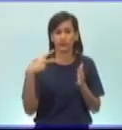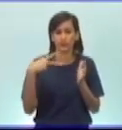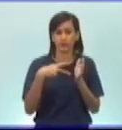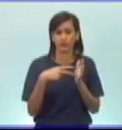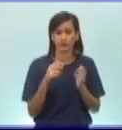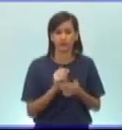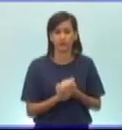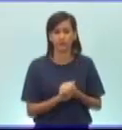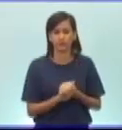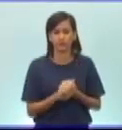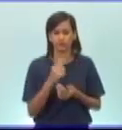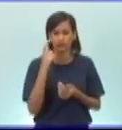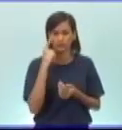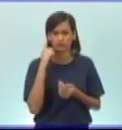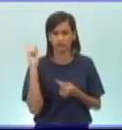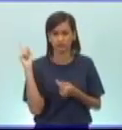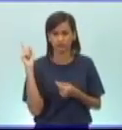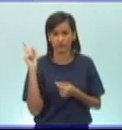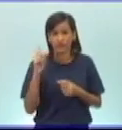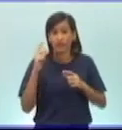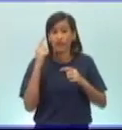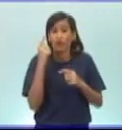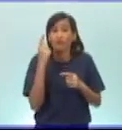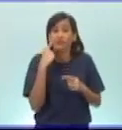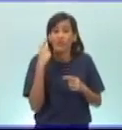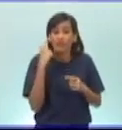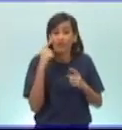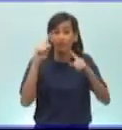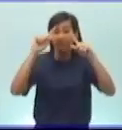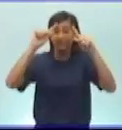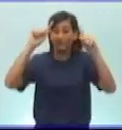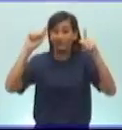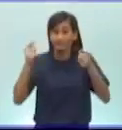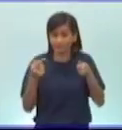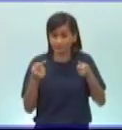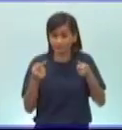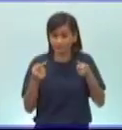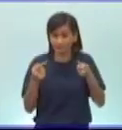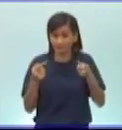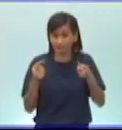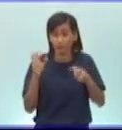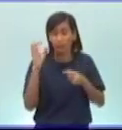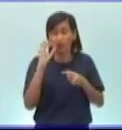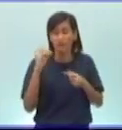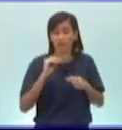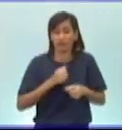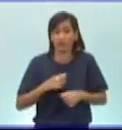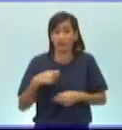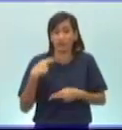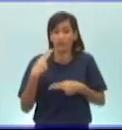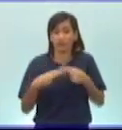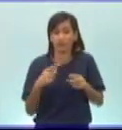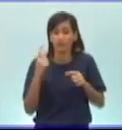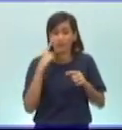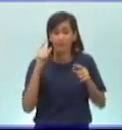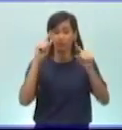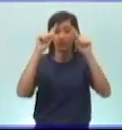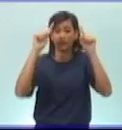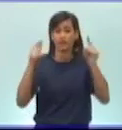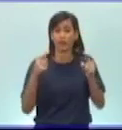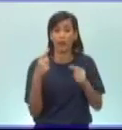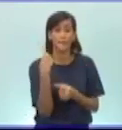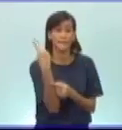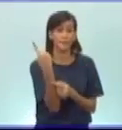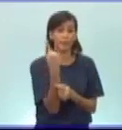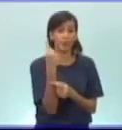Acá aparece un paréntesis. Fíjense que cuando aparece el paréntesis, entonces llega a ser entonces lo que está dentro